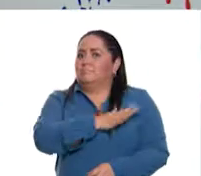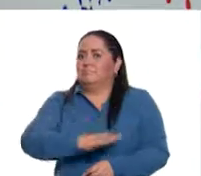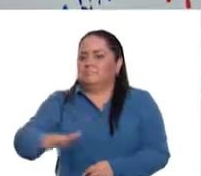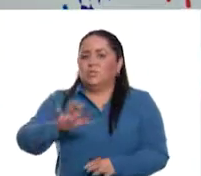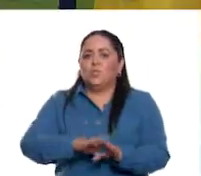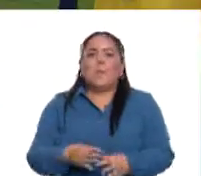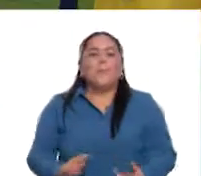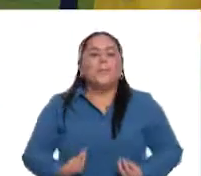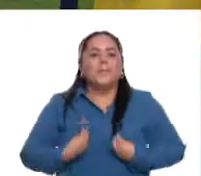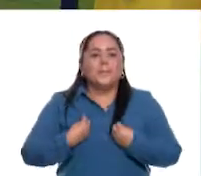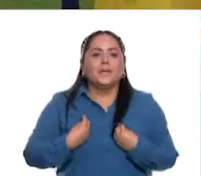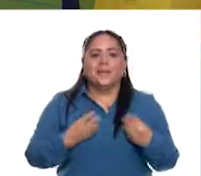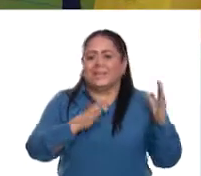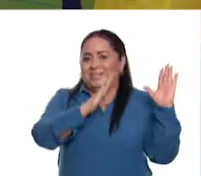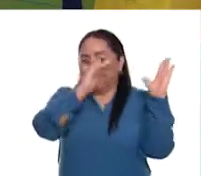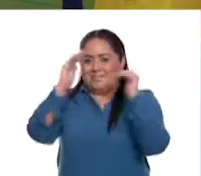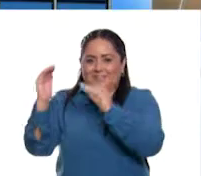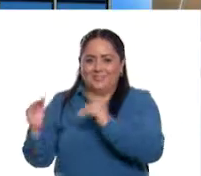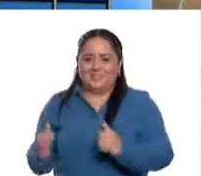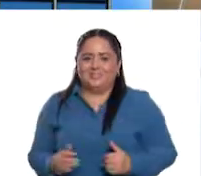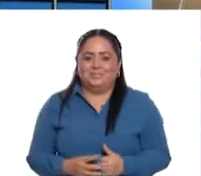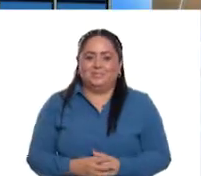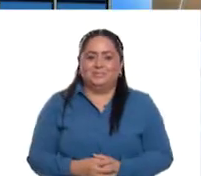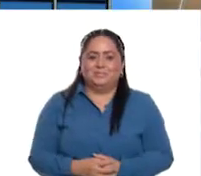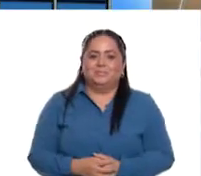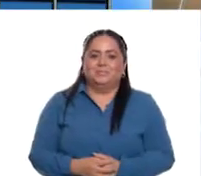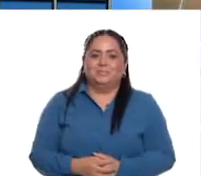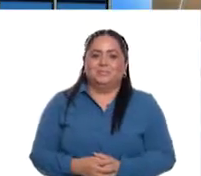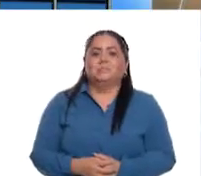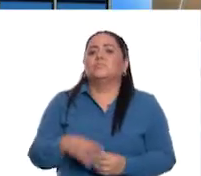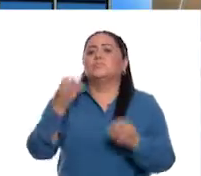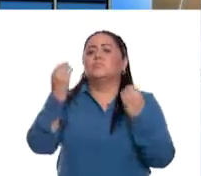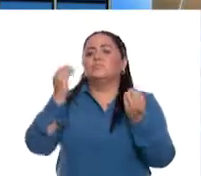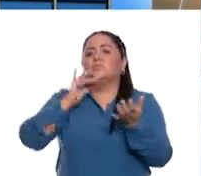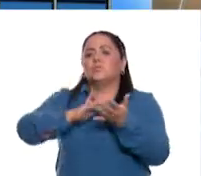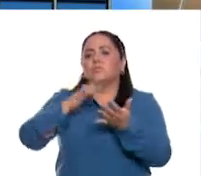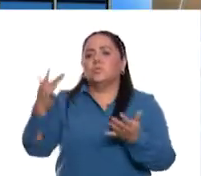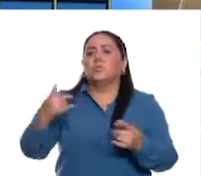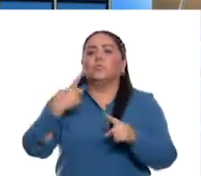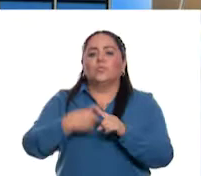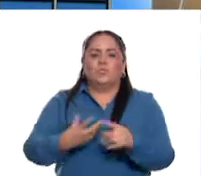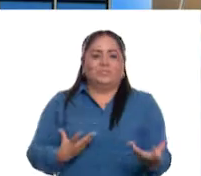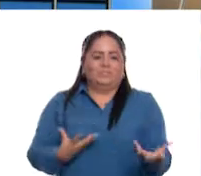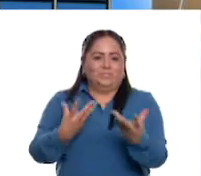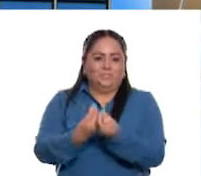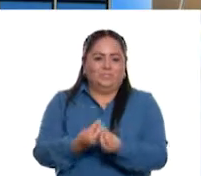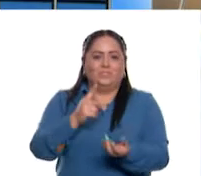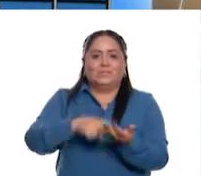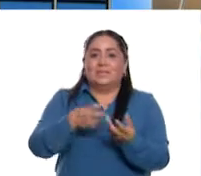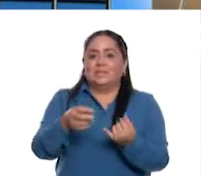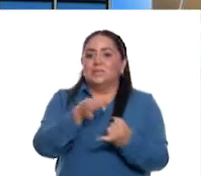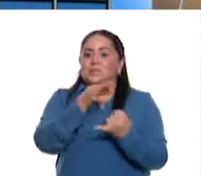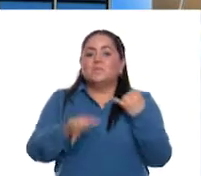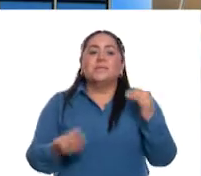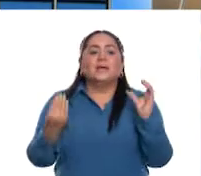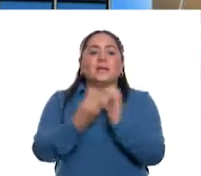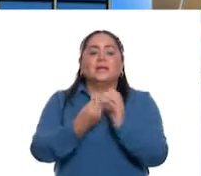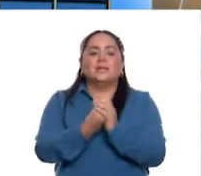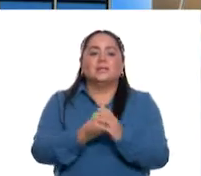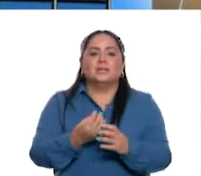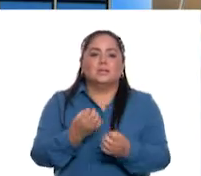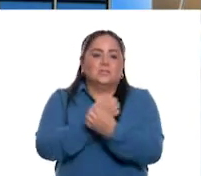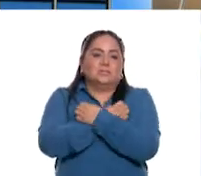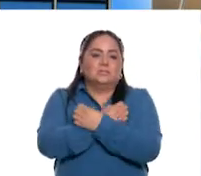de nuestras vidas. ¡Adiós! ¡Adiós! ¡Adiós! Muchísimas gracias por haber estado con nosotros en nuestra última clase de